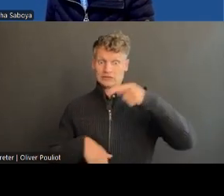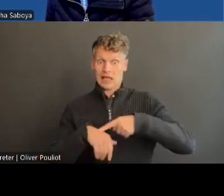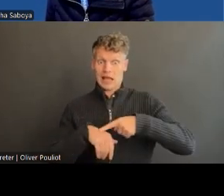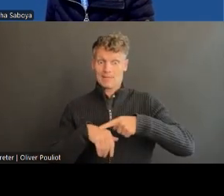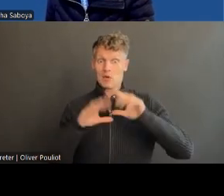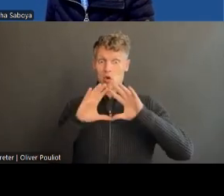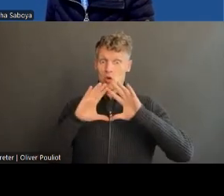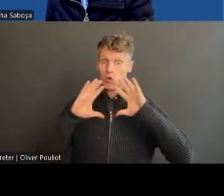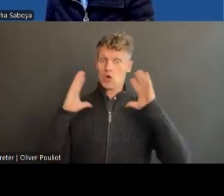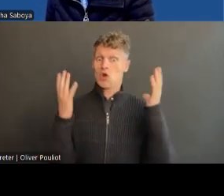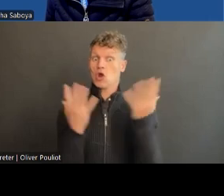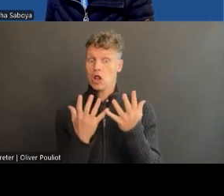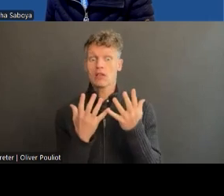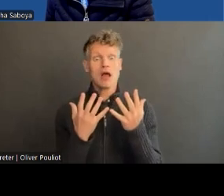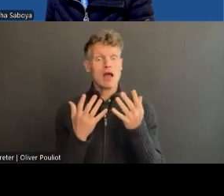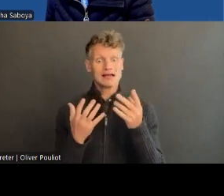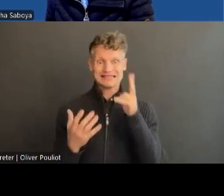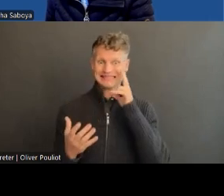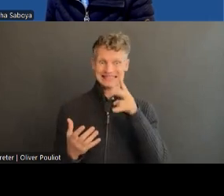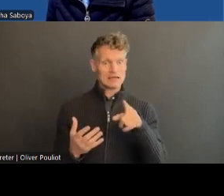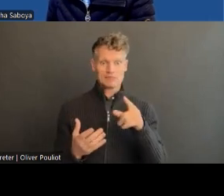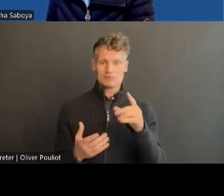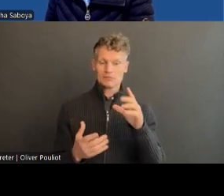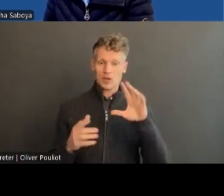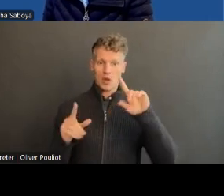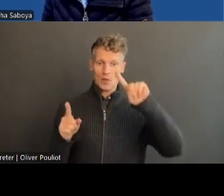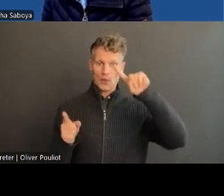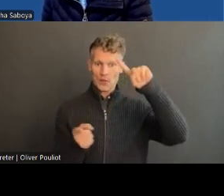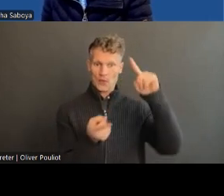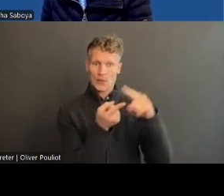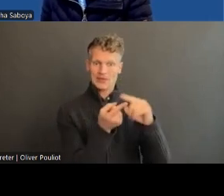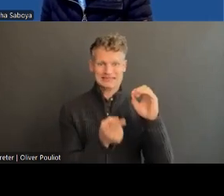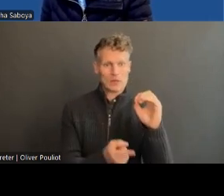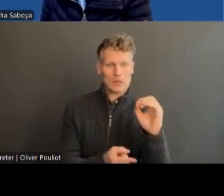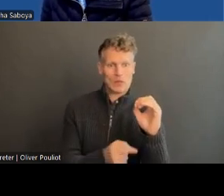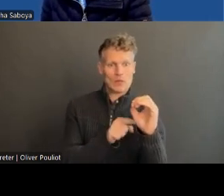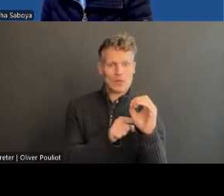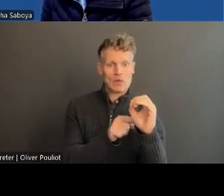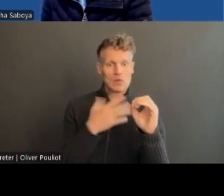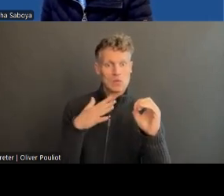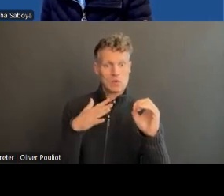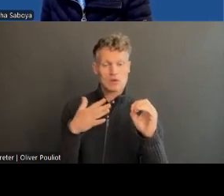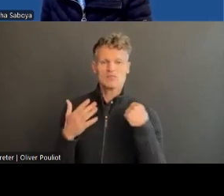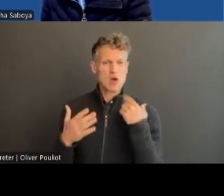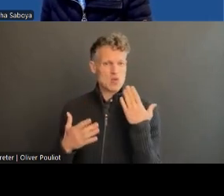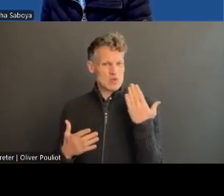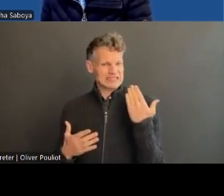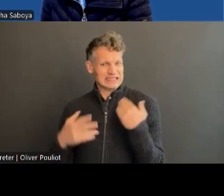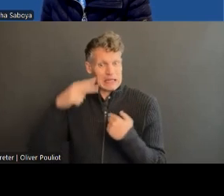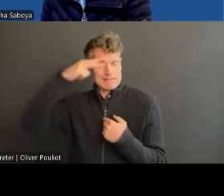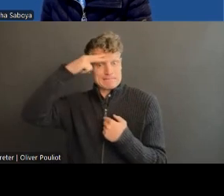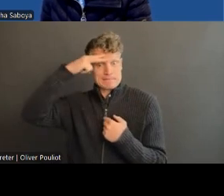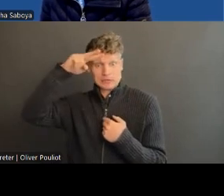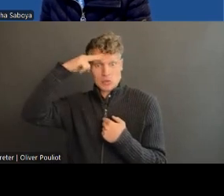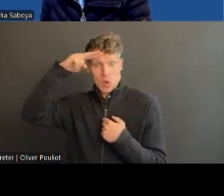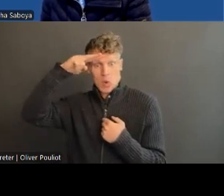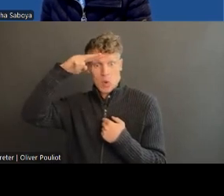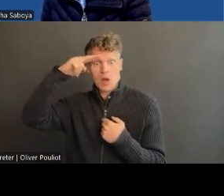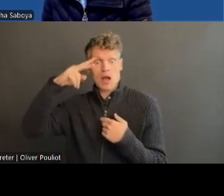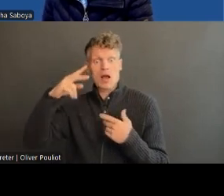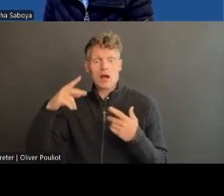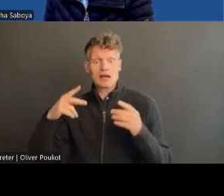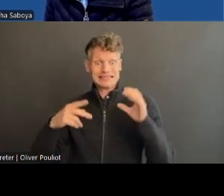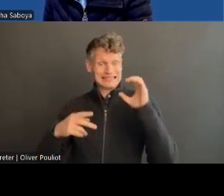el mundo han llegado a la eliminación de la oncocercosis. Para darles un ejemplo, muy recientemente México llegó a